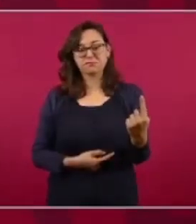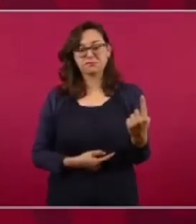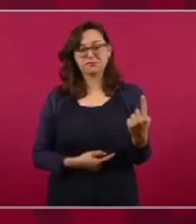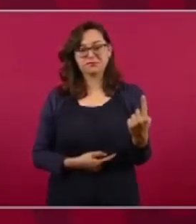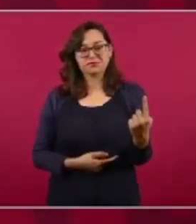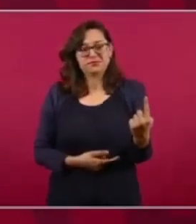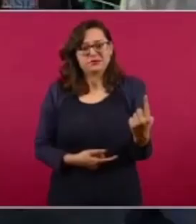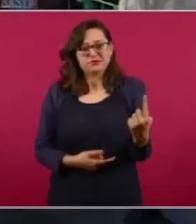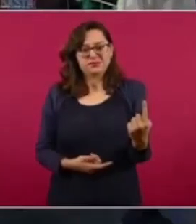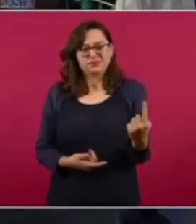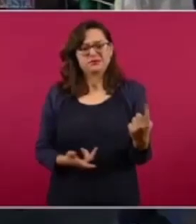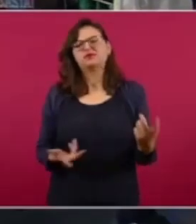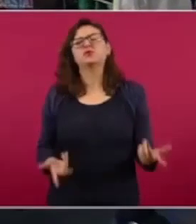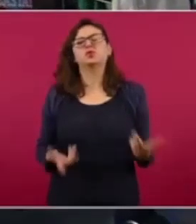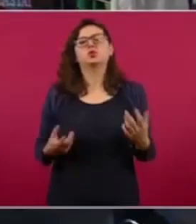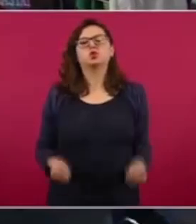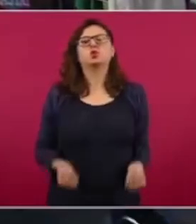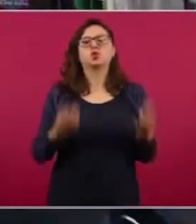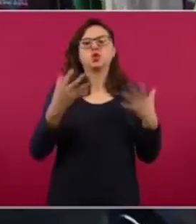¿Cuánto tiempo tiene eso? A ver.